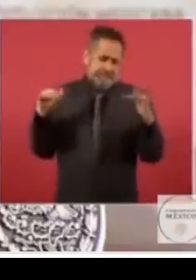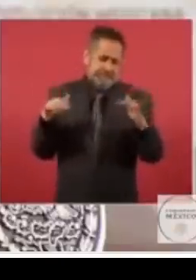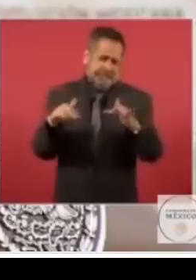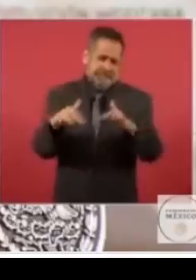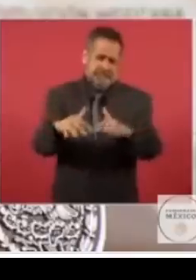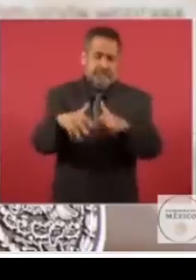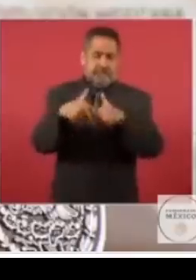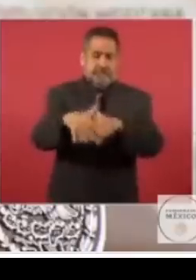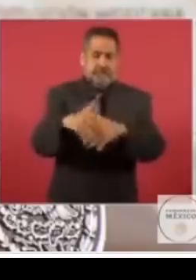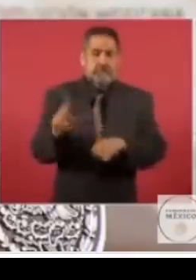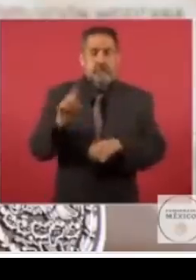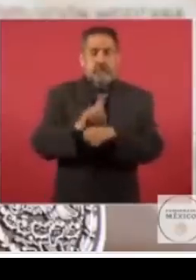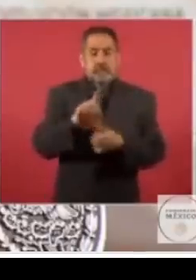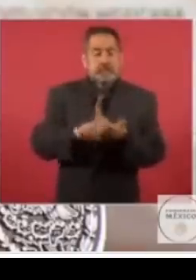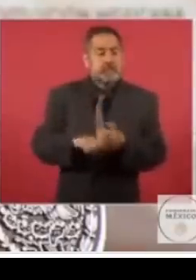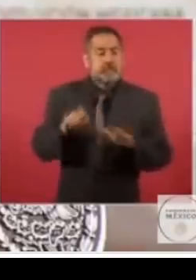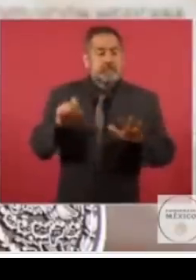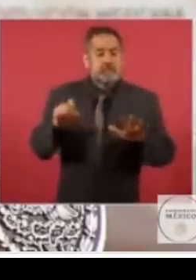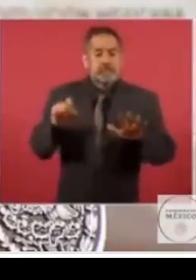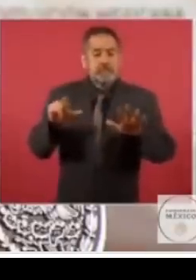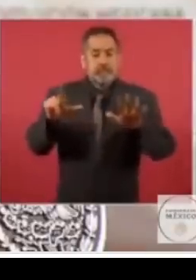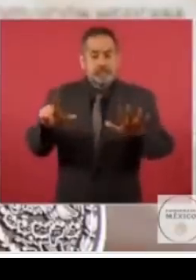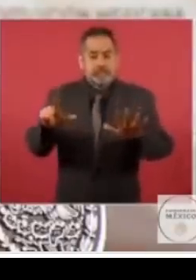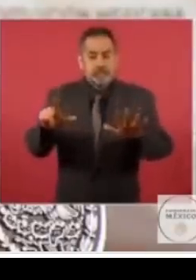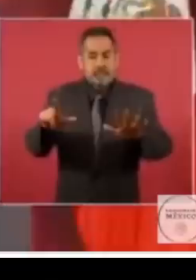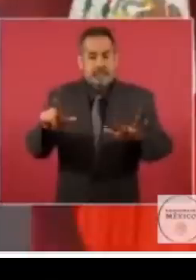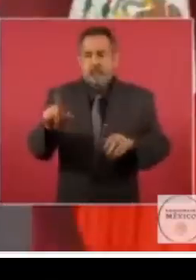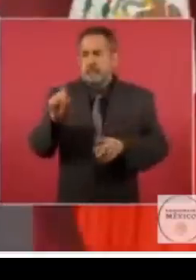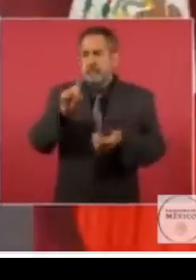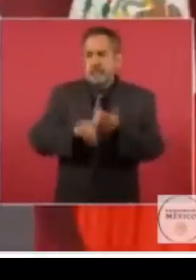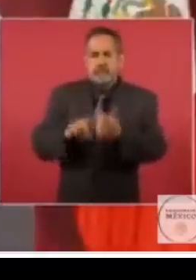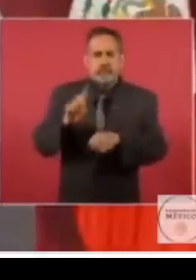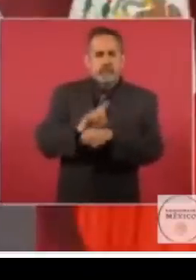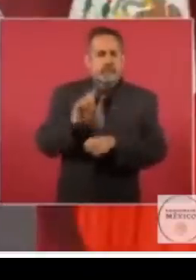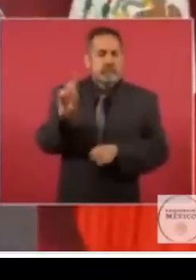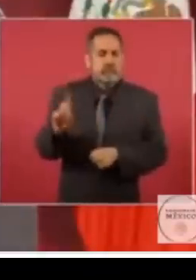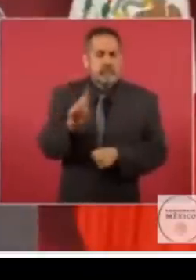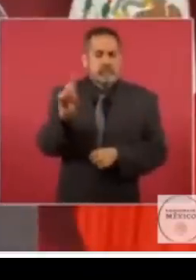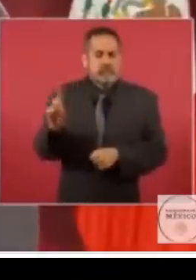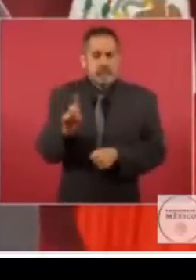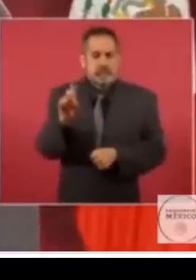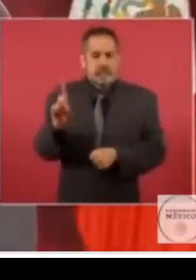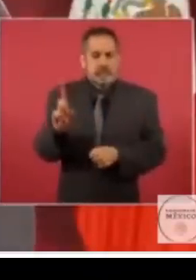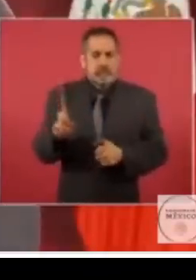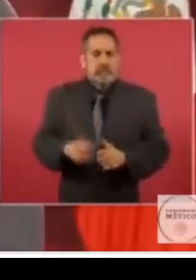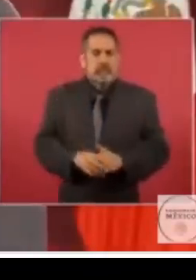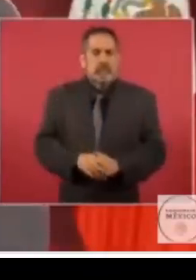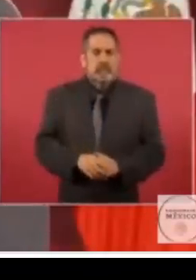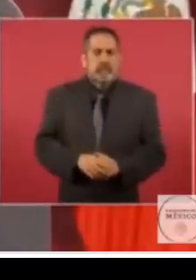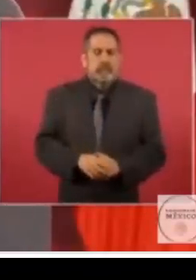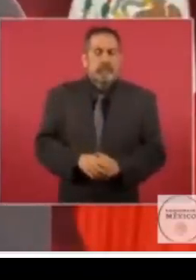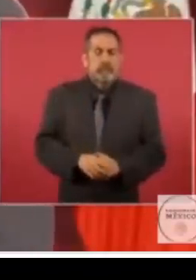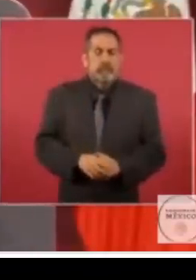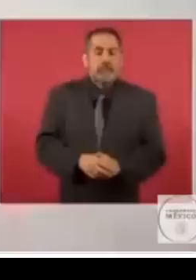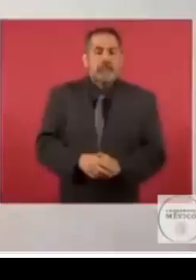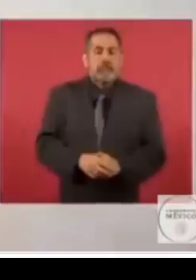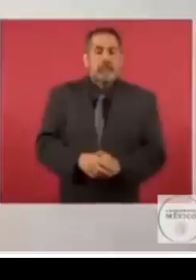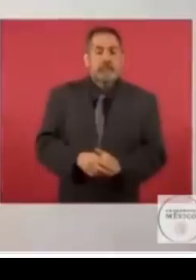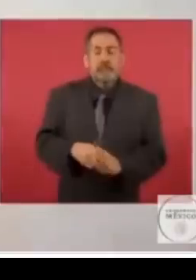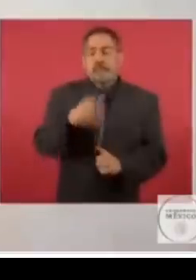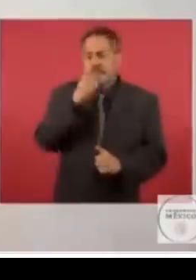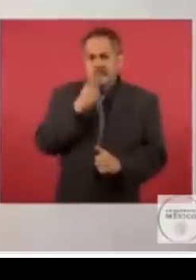el 27 un domingo porque me plantearon